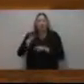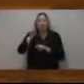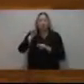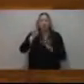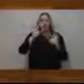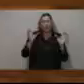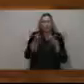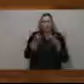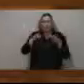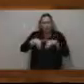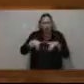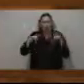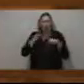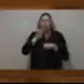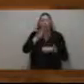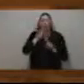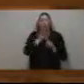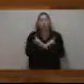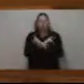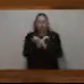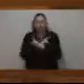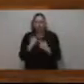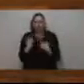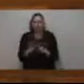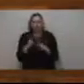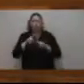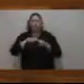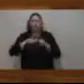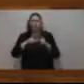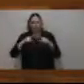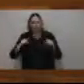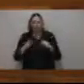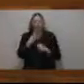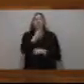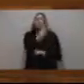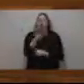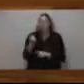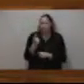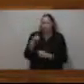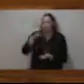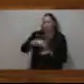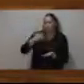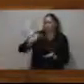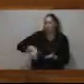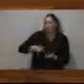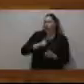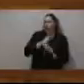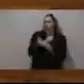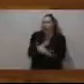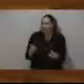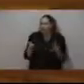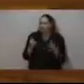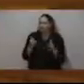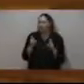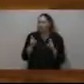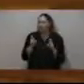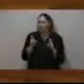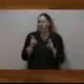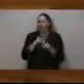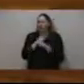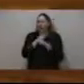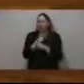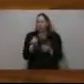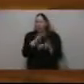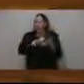noviembre del 2008, en la Junta General del Principado, manifestaba ya, les manifestaba, les advertía y leo